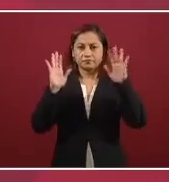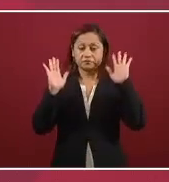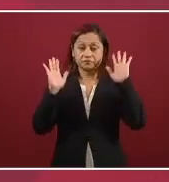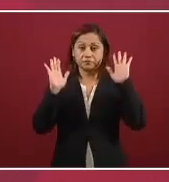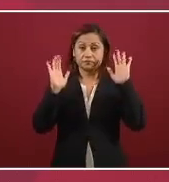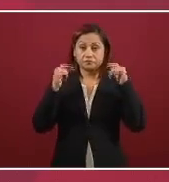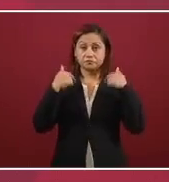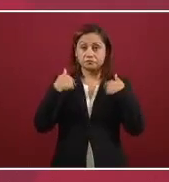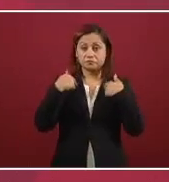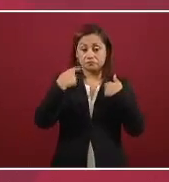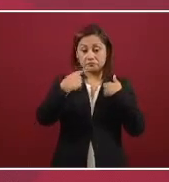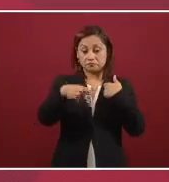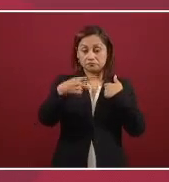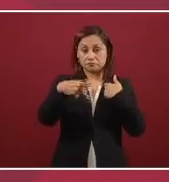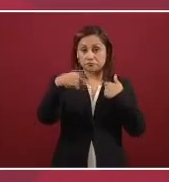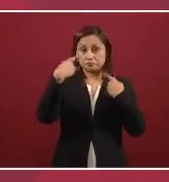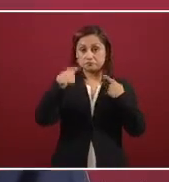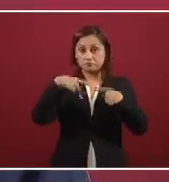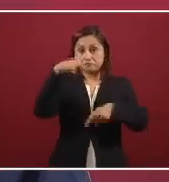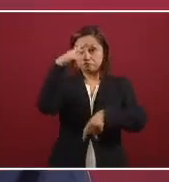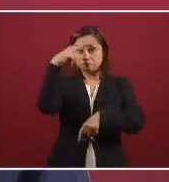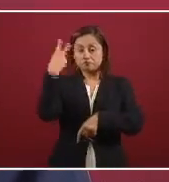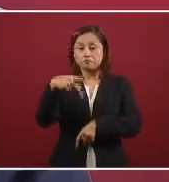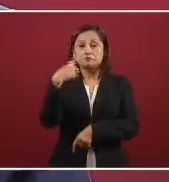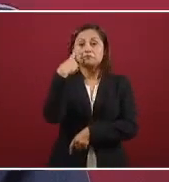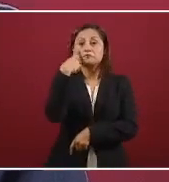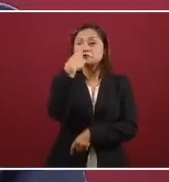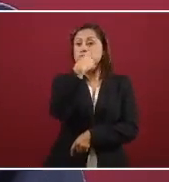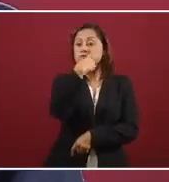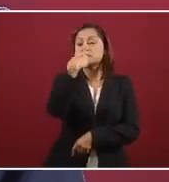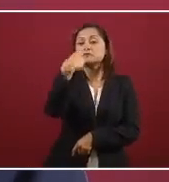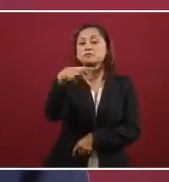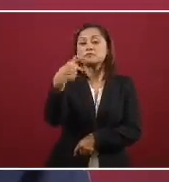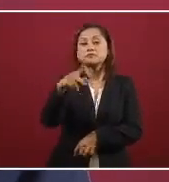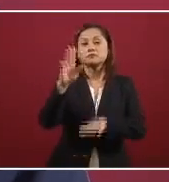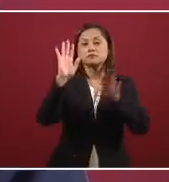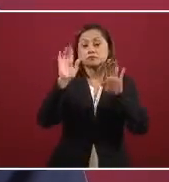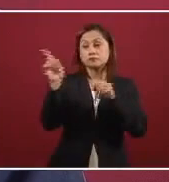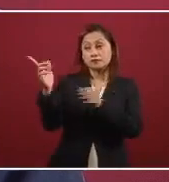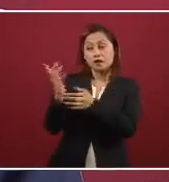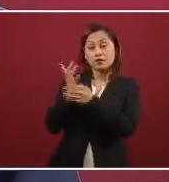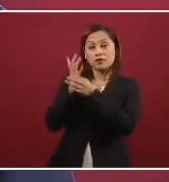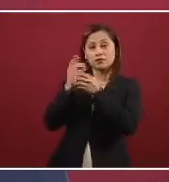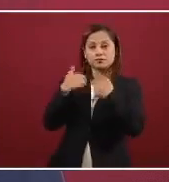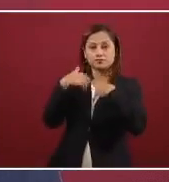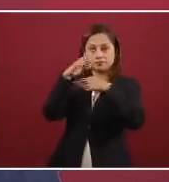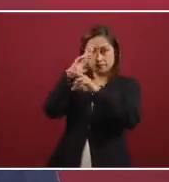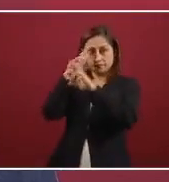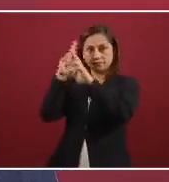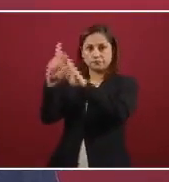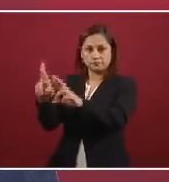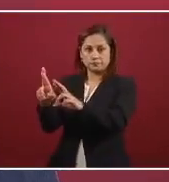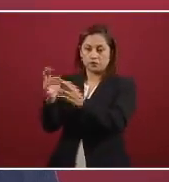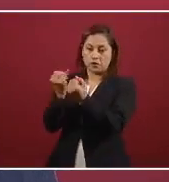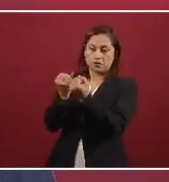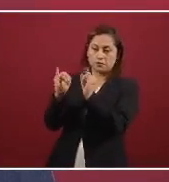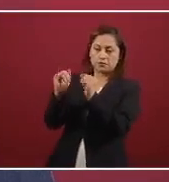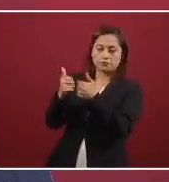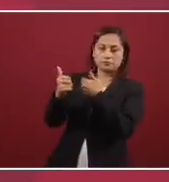que juzguen. Pero yo soy respetuoso de lo que diga el Banco de México y de la independencia del Banco de